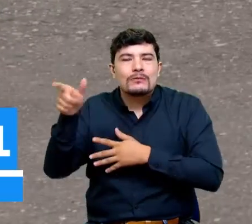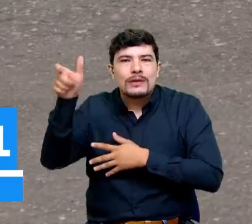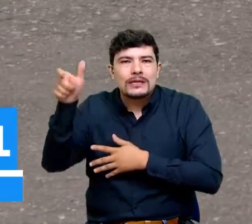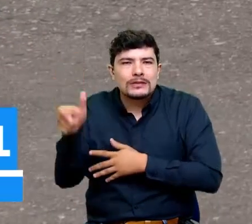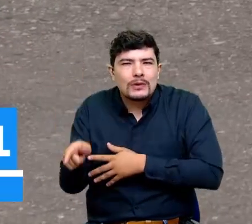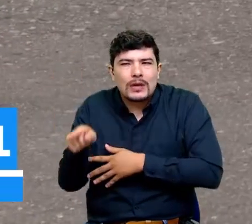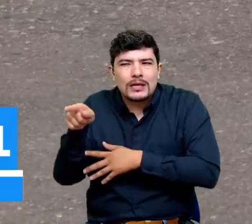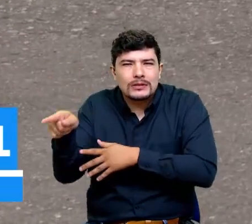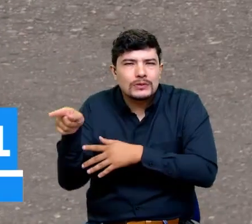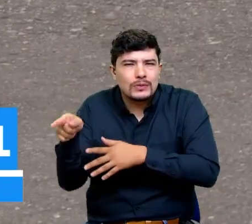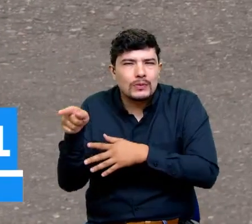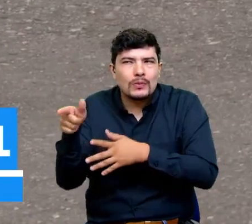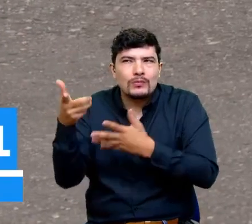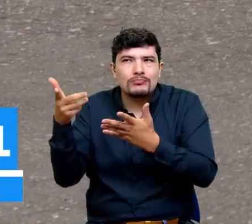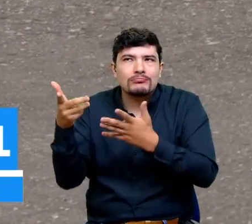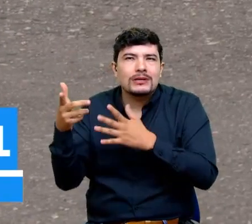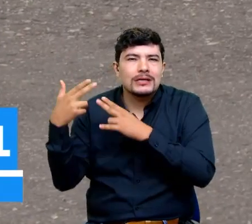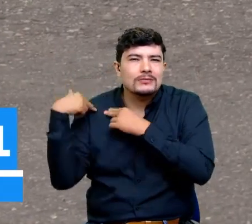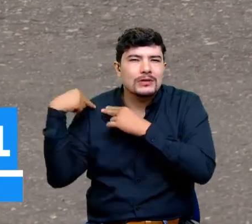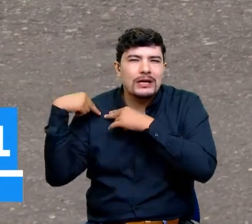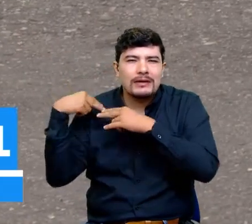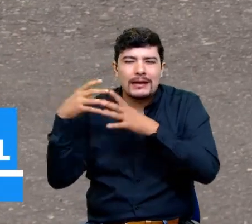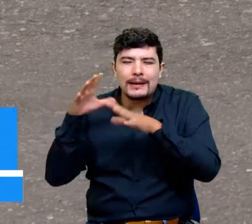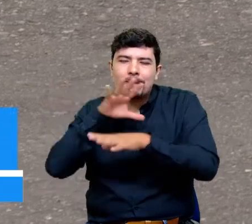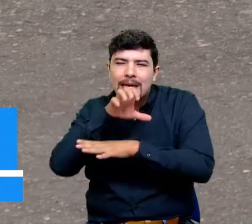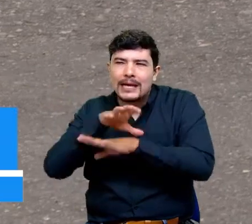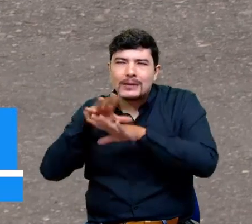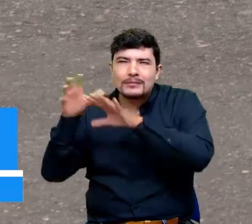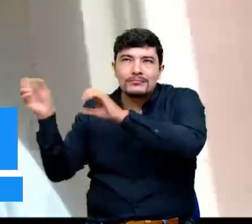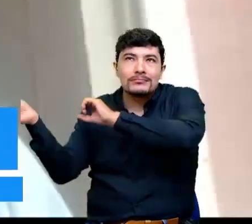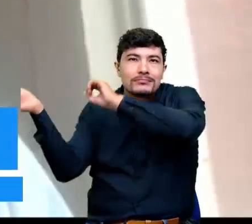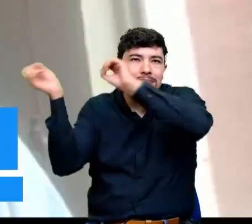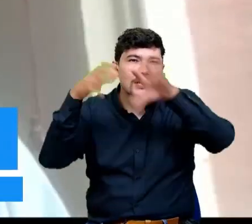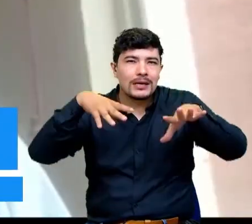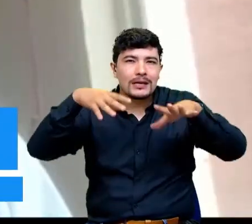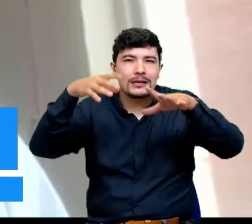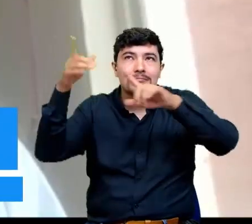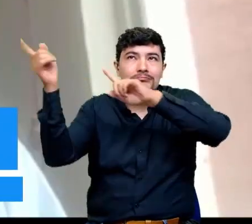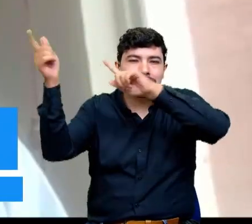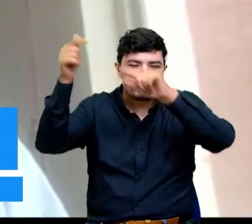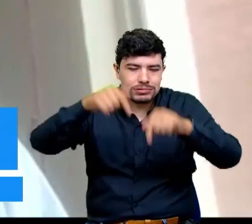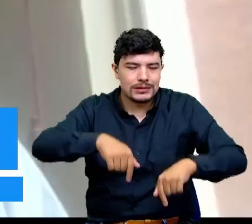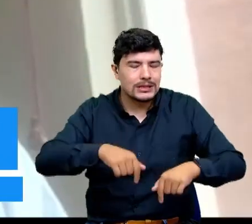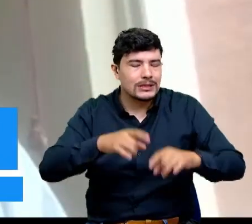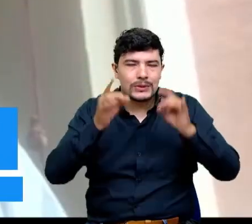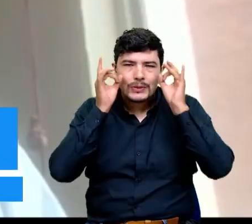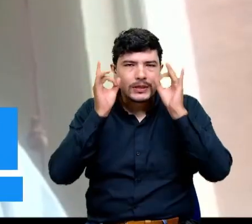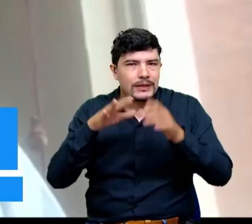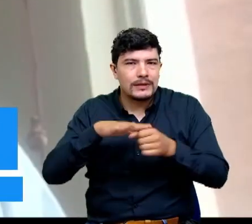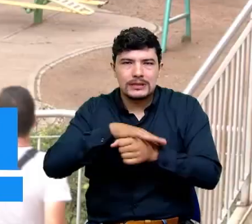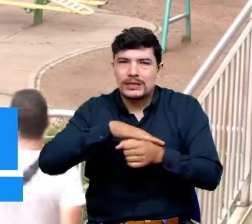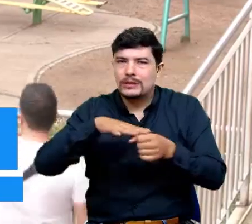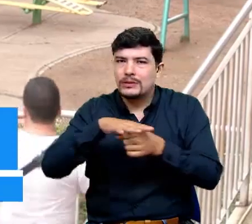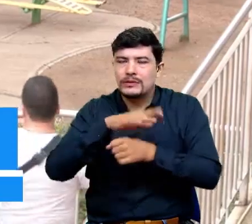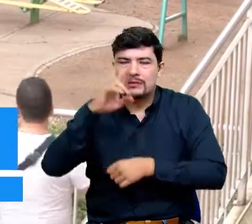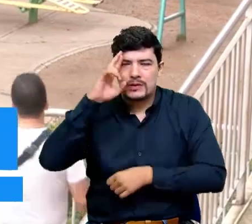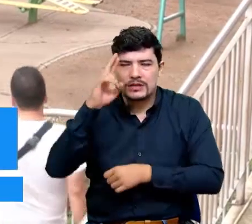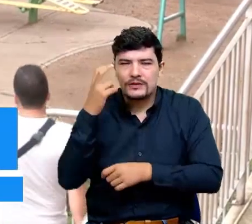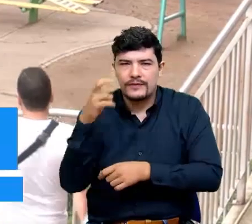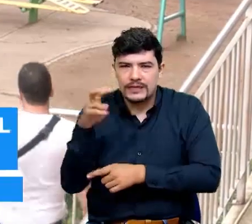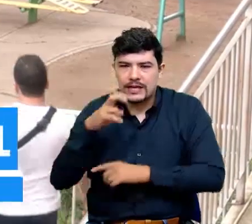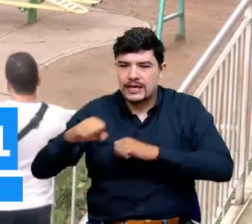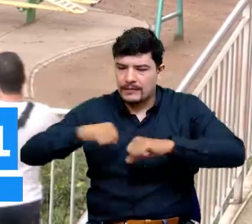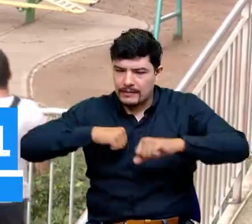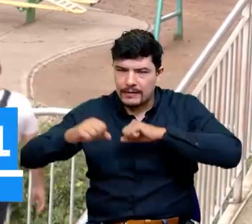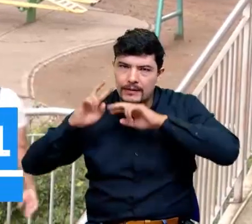sujeto que cometió este asqueante, perverso hecho. Que el Gelma de la Fiscalía actúe. La comunidad